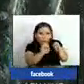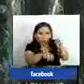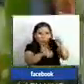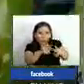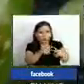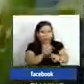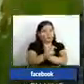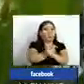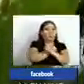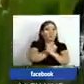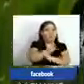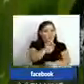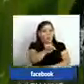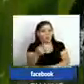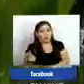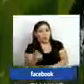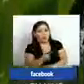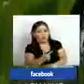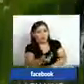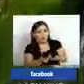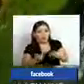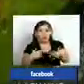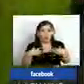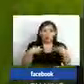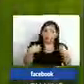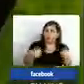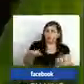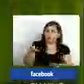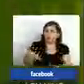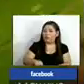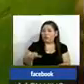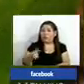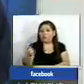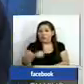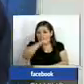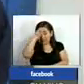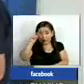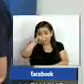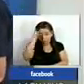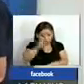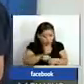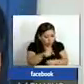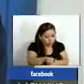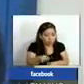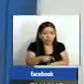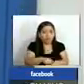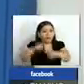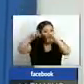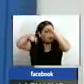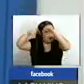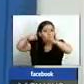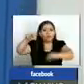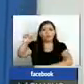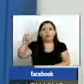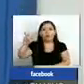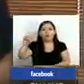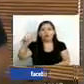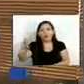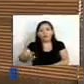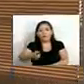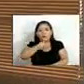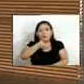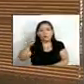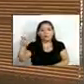perjudicando significativamente la salud de los agricultores salvadoreños. Con imágenes de Ever Ábalos, Carla